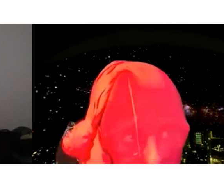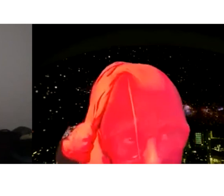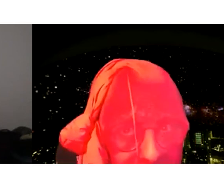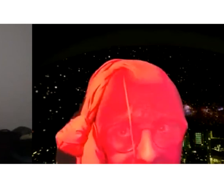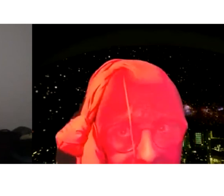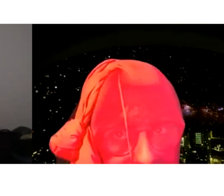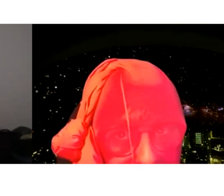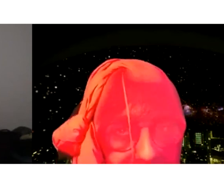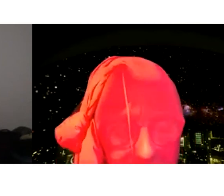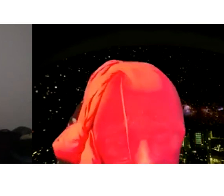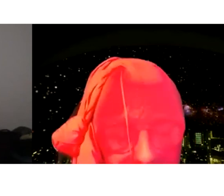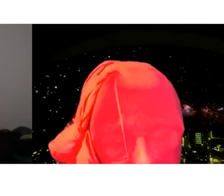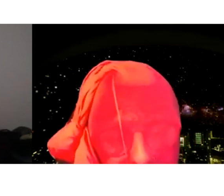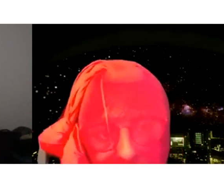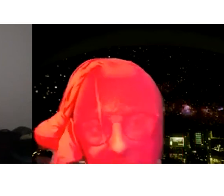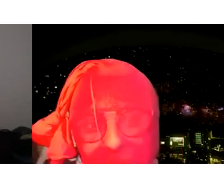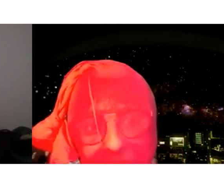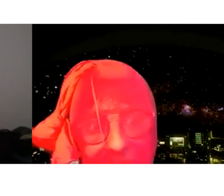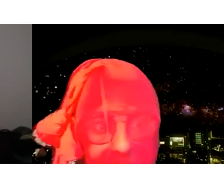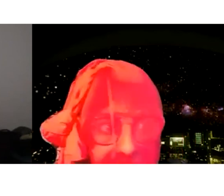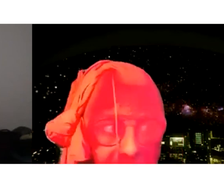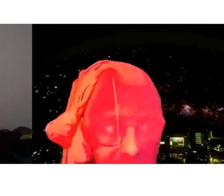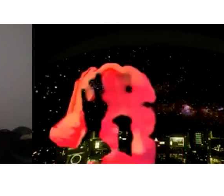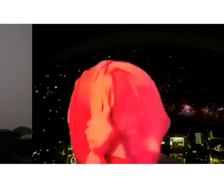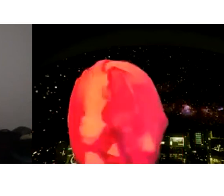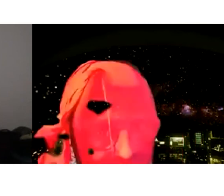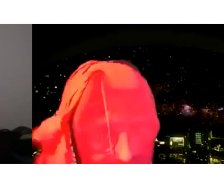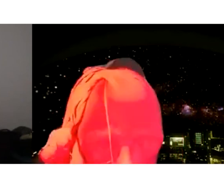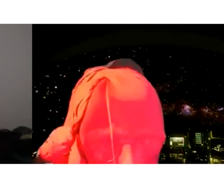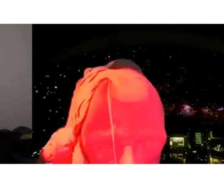las personas. De las parecidas. Exactamente.